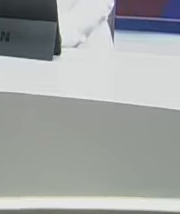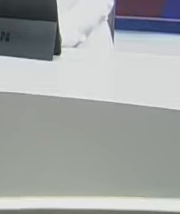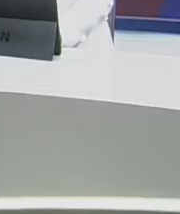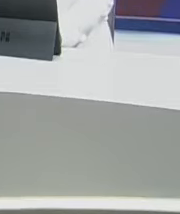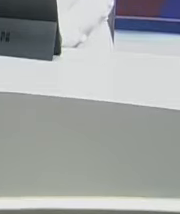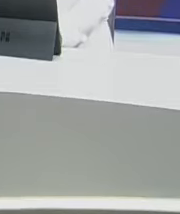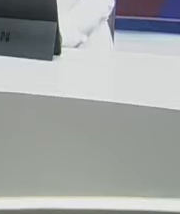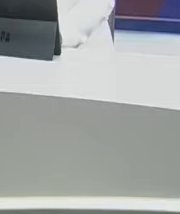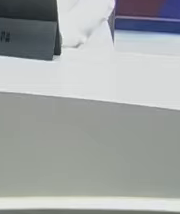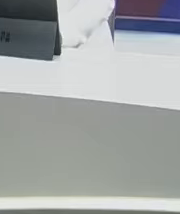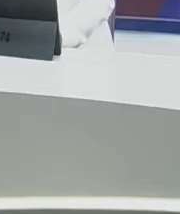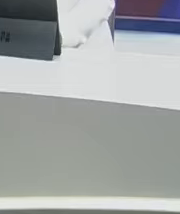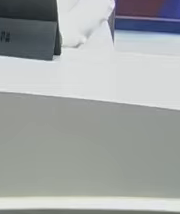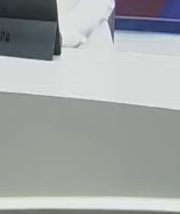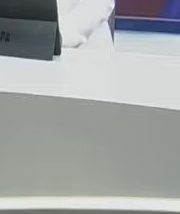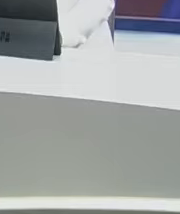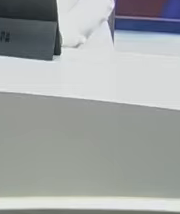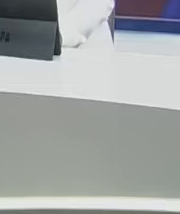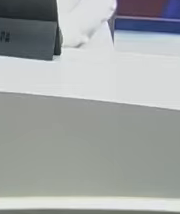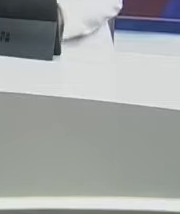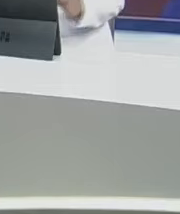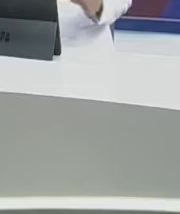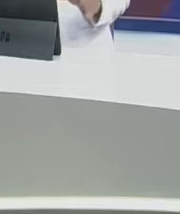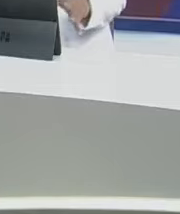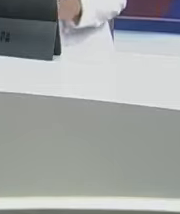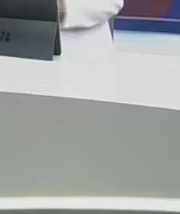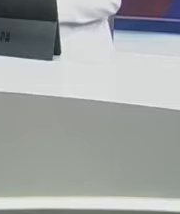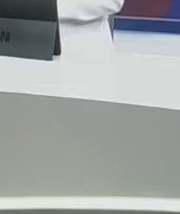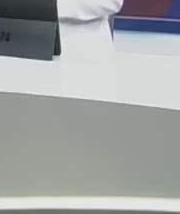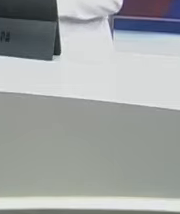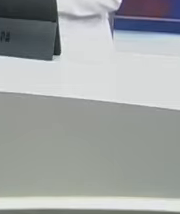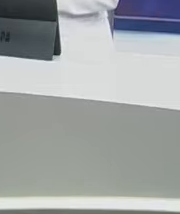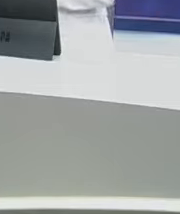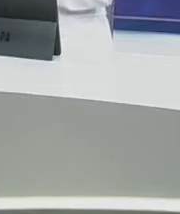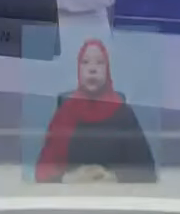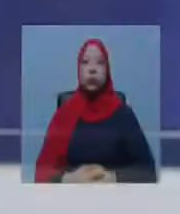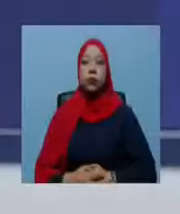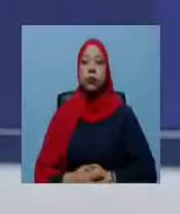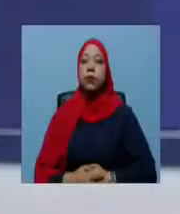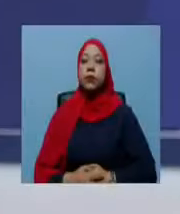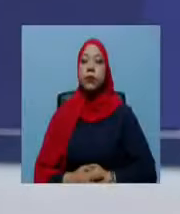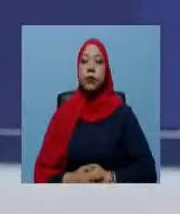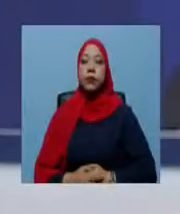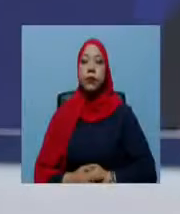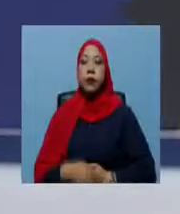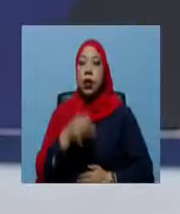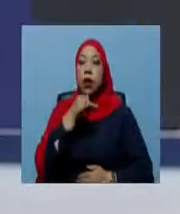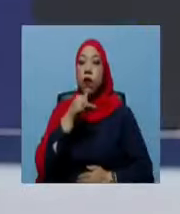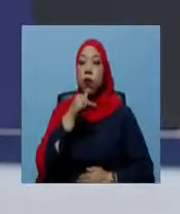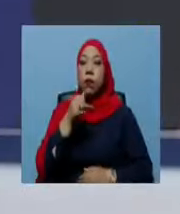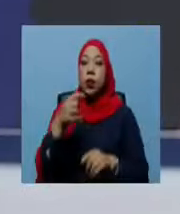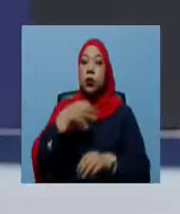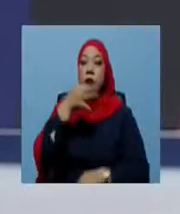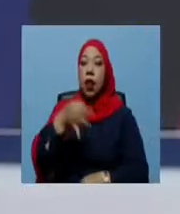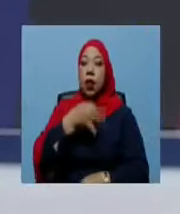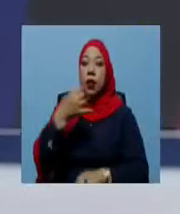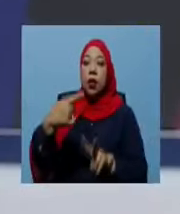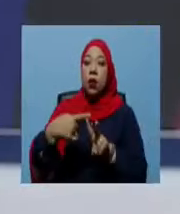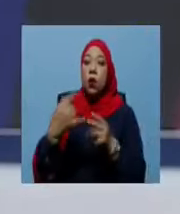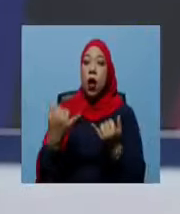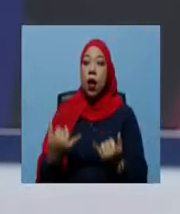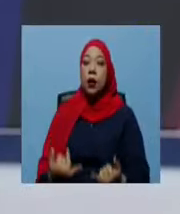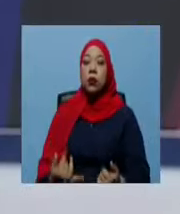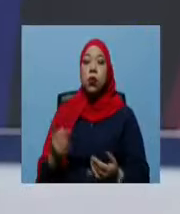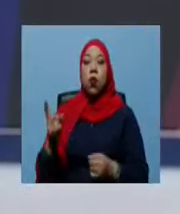representa la realidad. Interesante discurso que estaremos debatiendo a lo largo de la emisión vespertina de la noticia, pero también durante